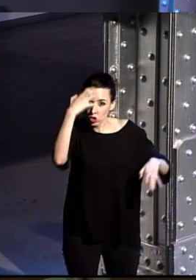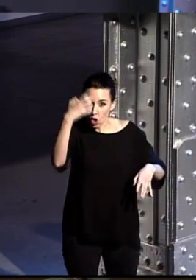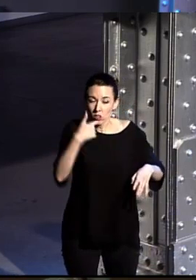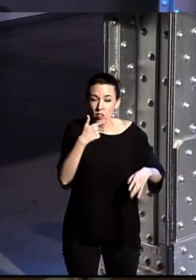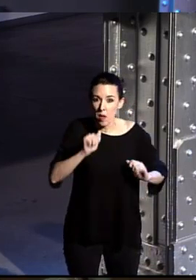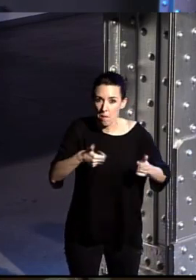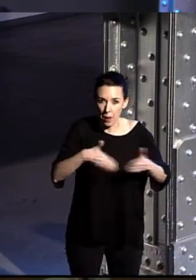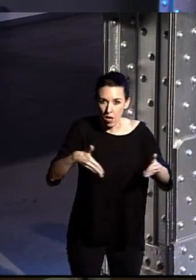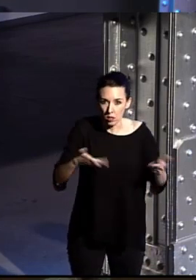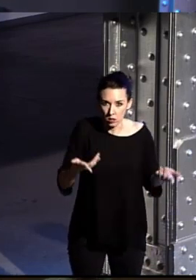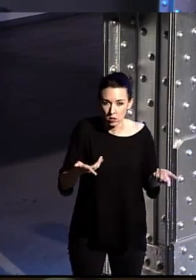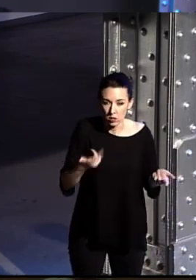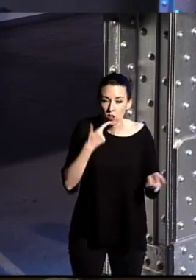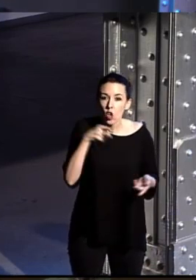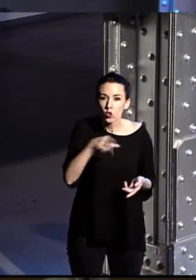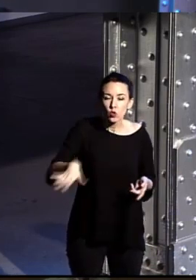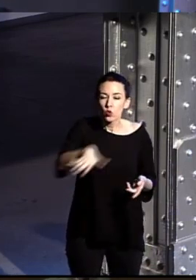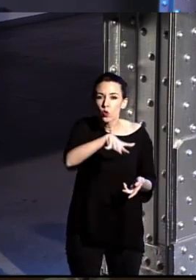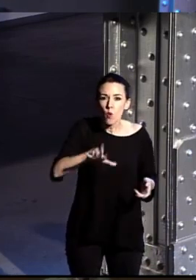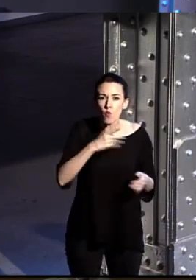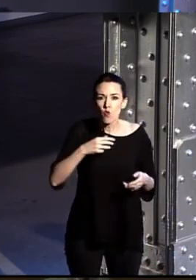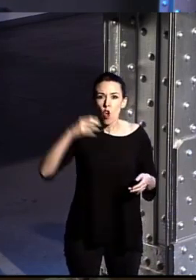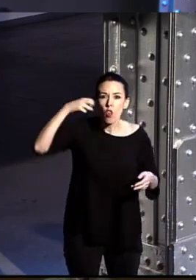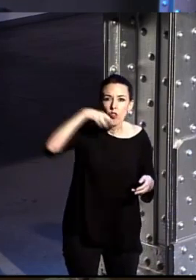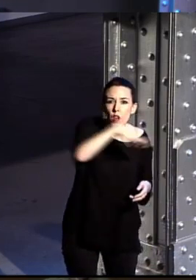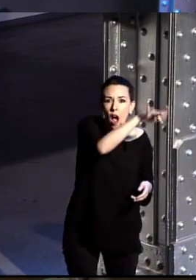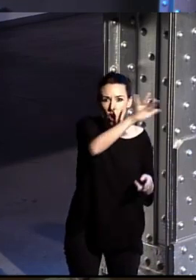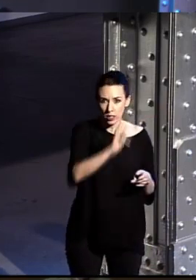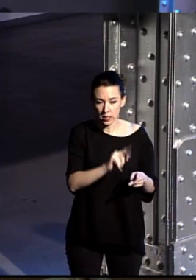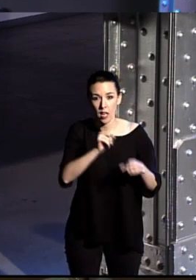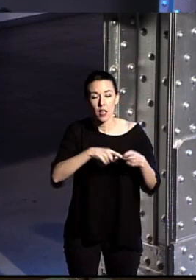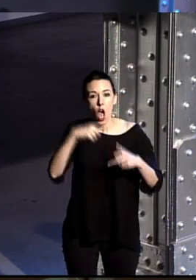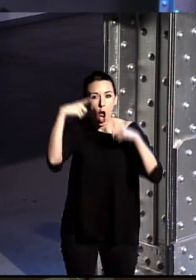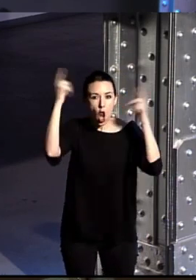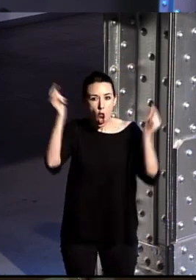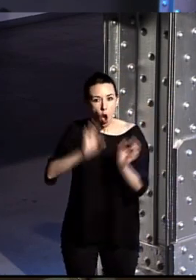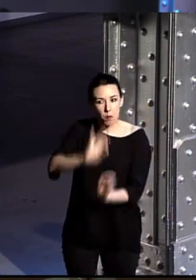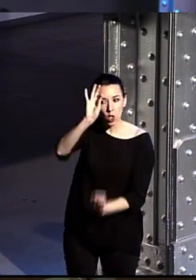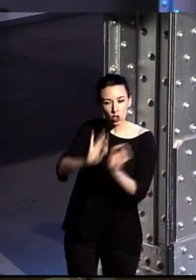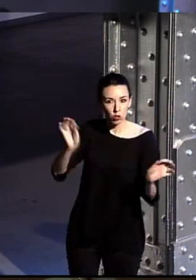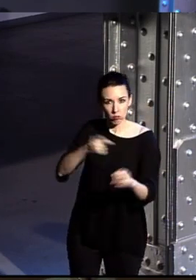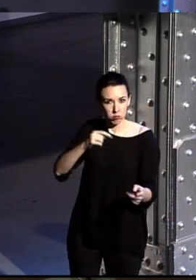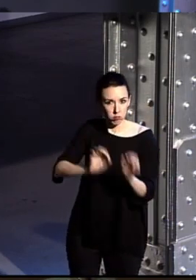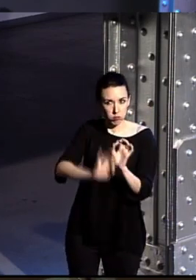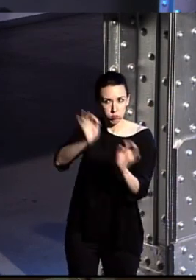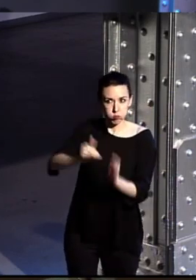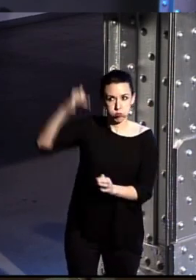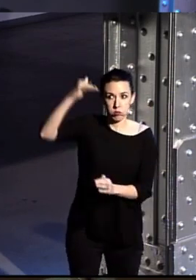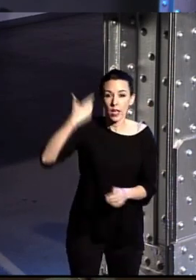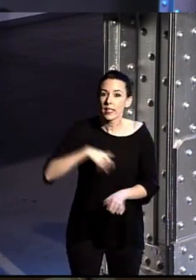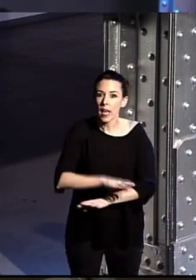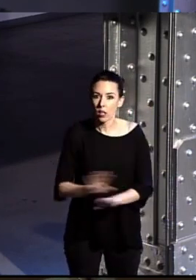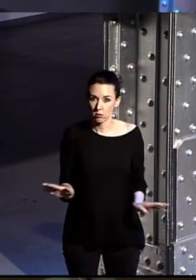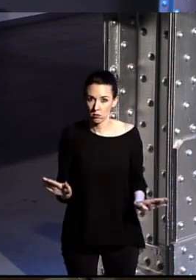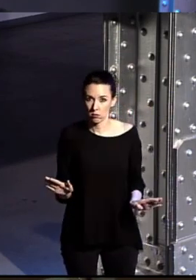principio, estás en un mundo donde hay dragones, estás en un mundo donde hay lobos que miden 1,5 metros, y ya.